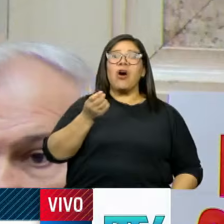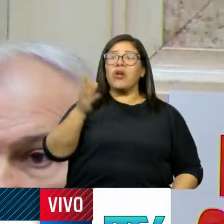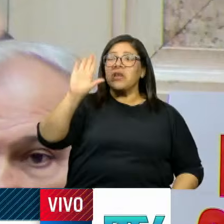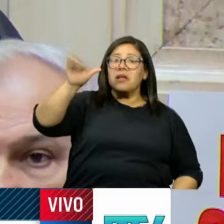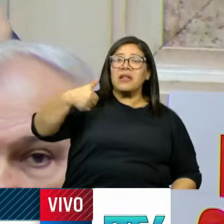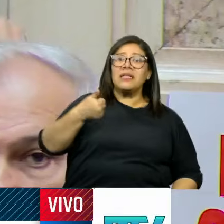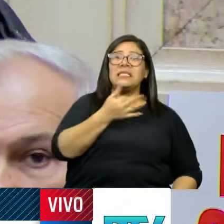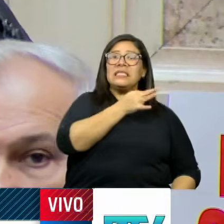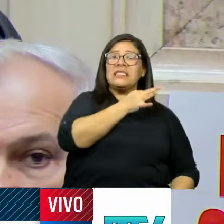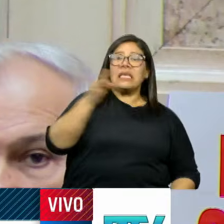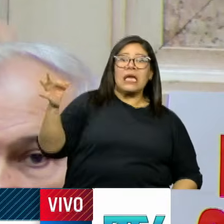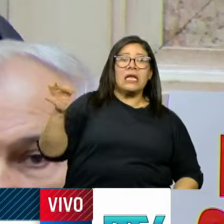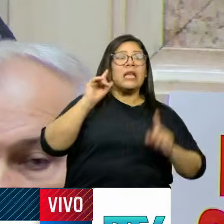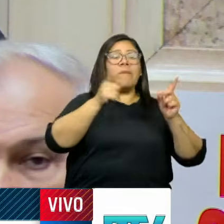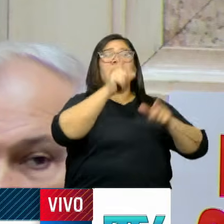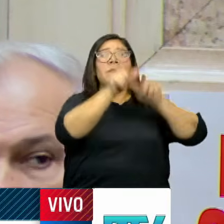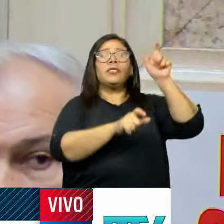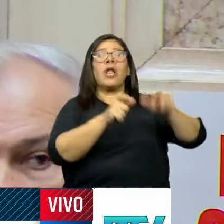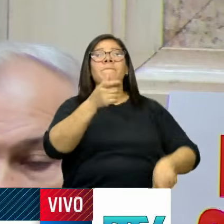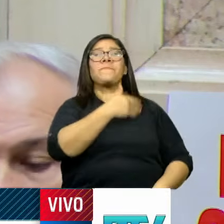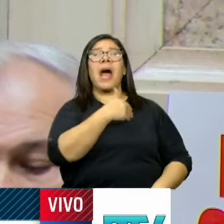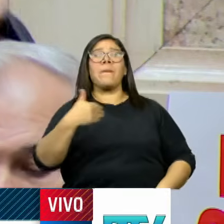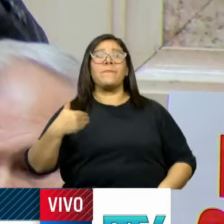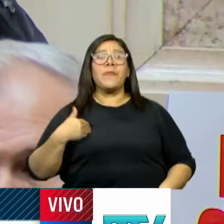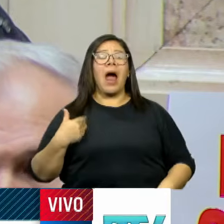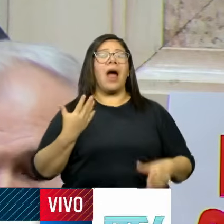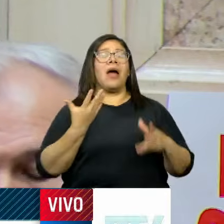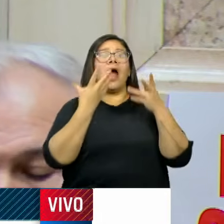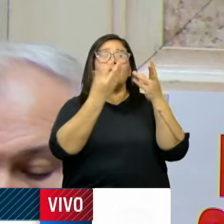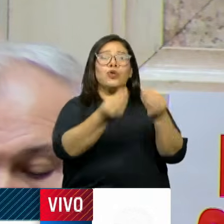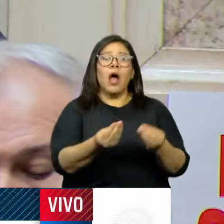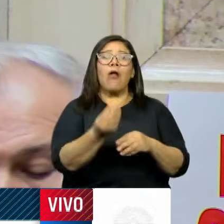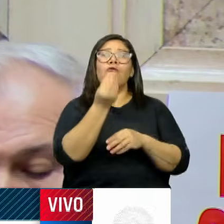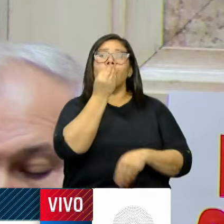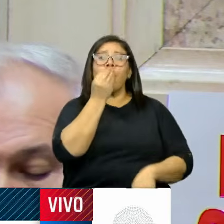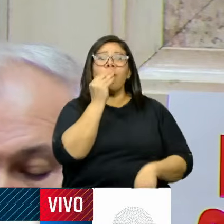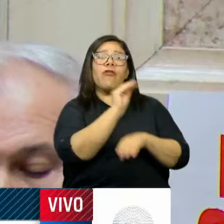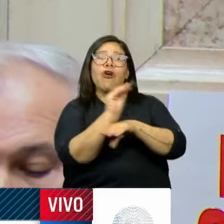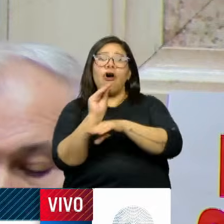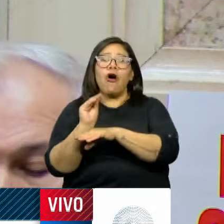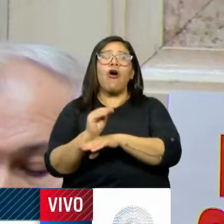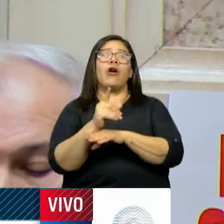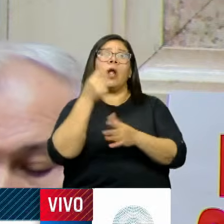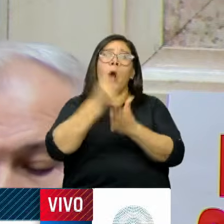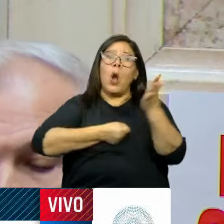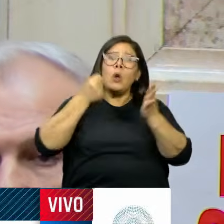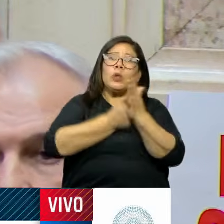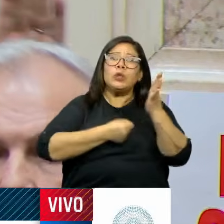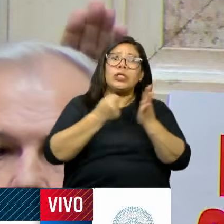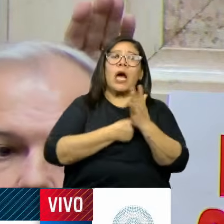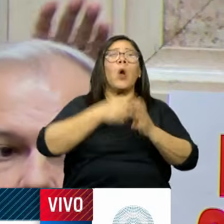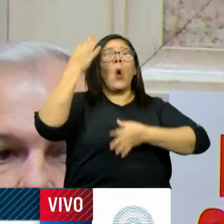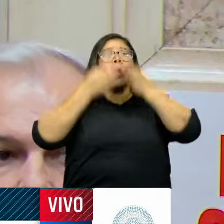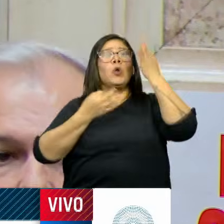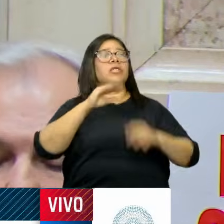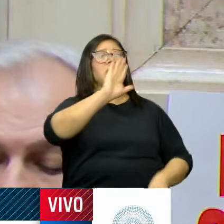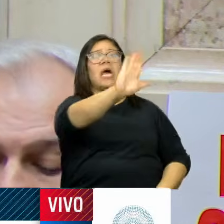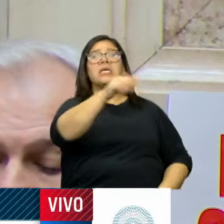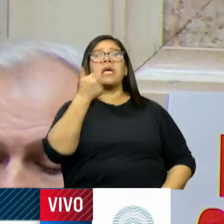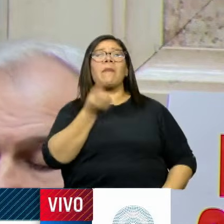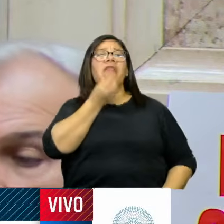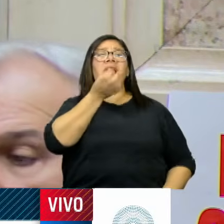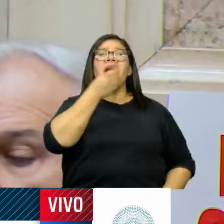han puesto en pie comedores comunitarios porque lucharon por esos comedores. Pero Adorni no